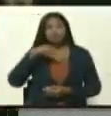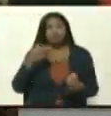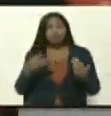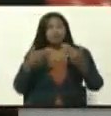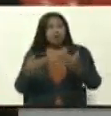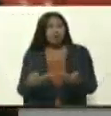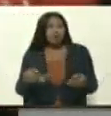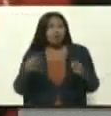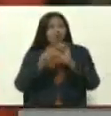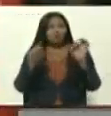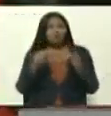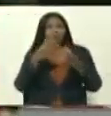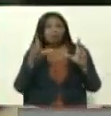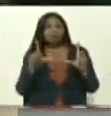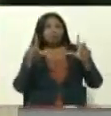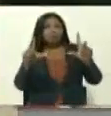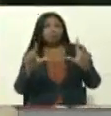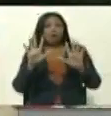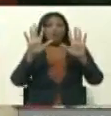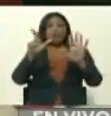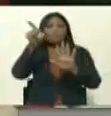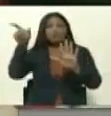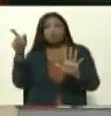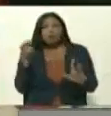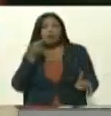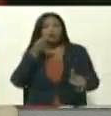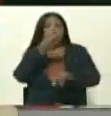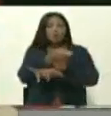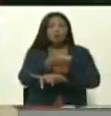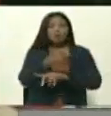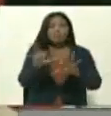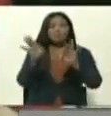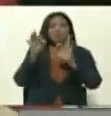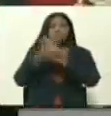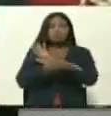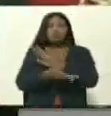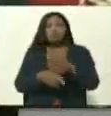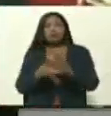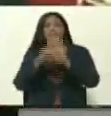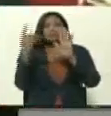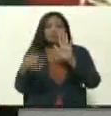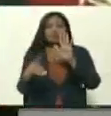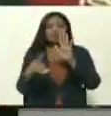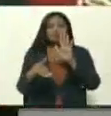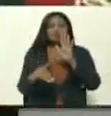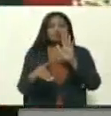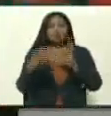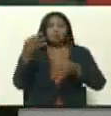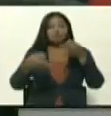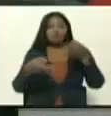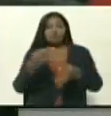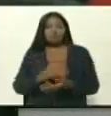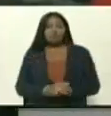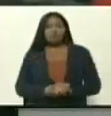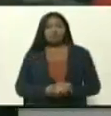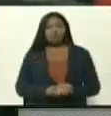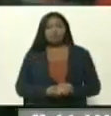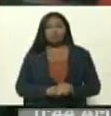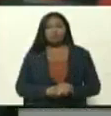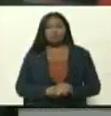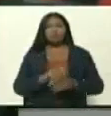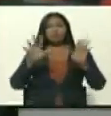entregamos sus títulos a 10 graduandos de la especialización en derecho penal, 8 de